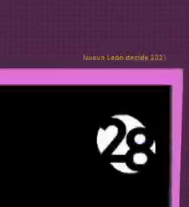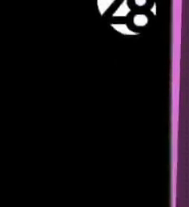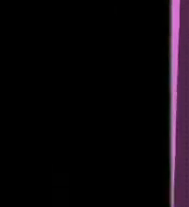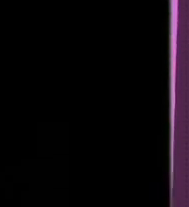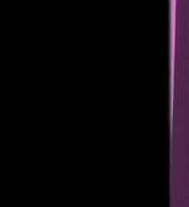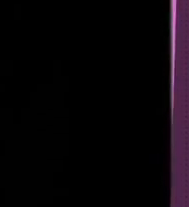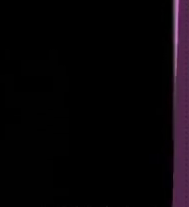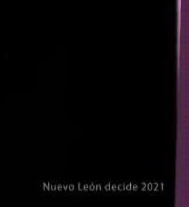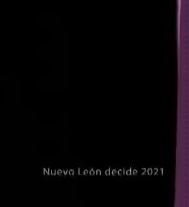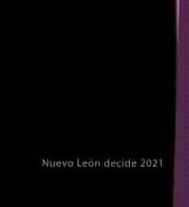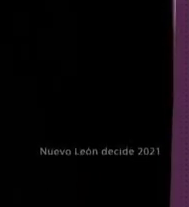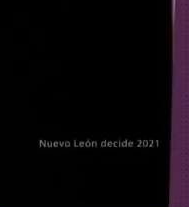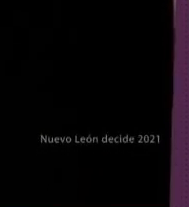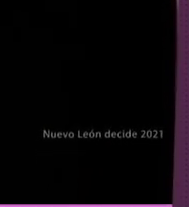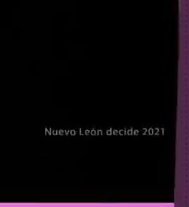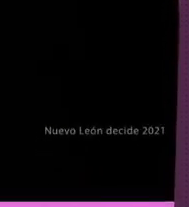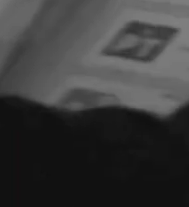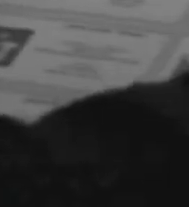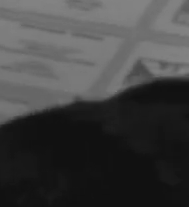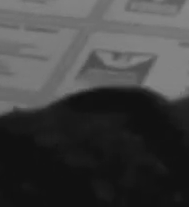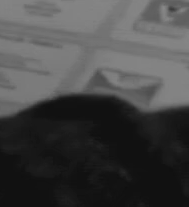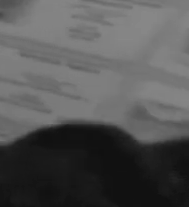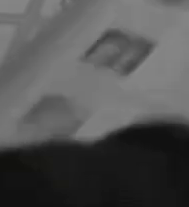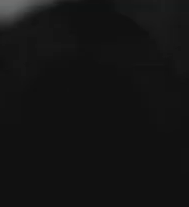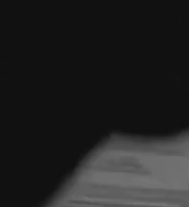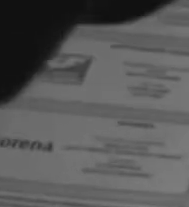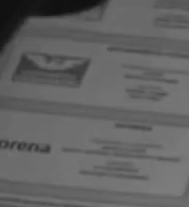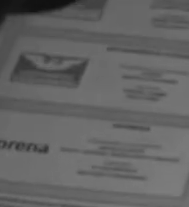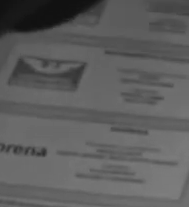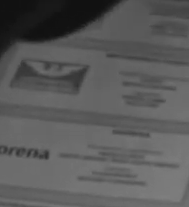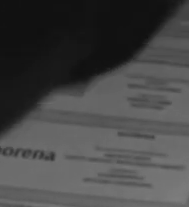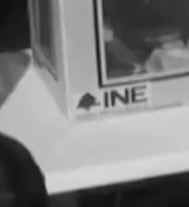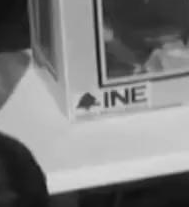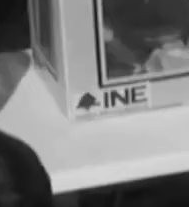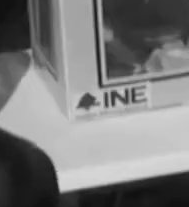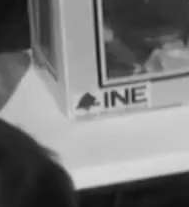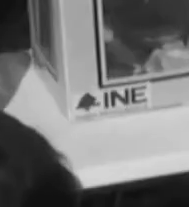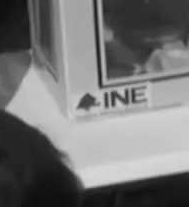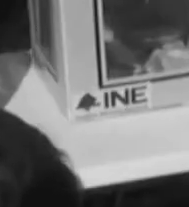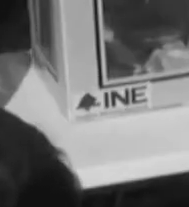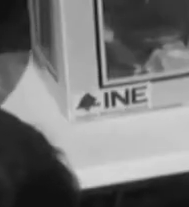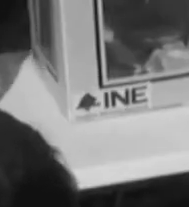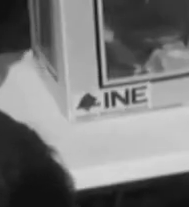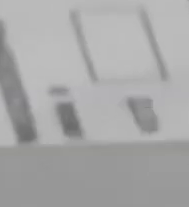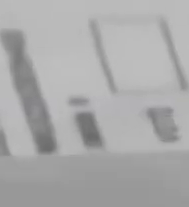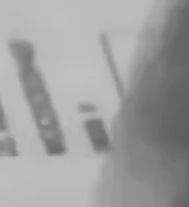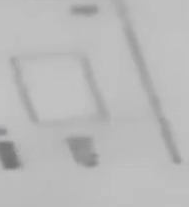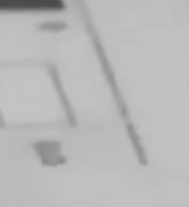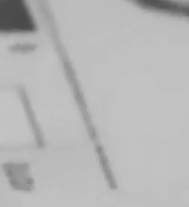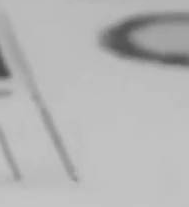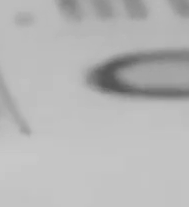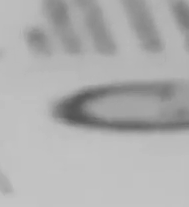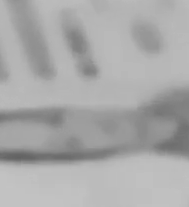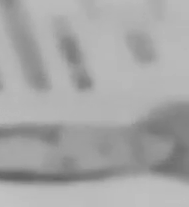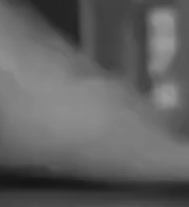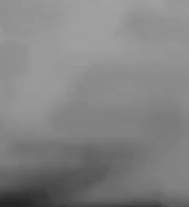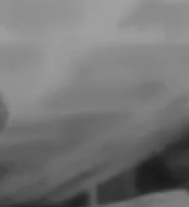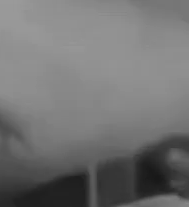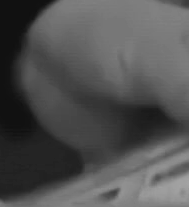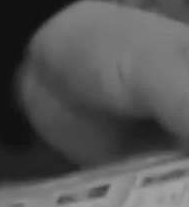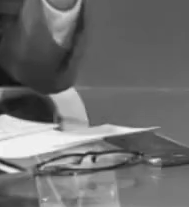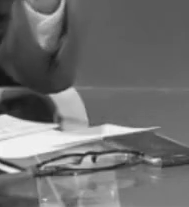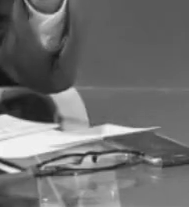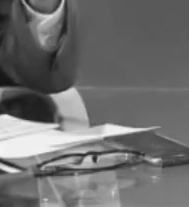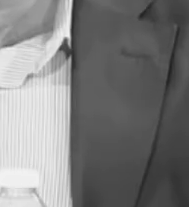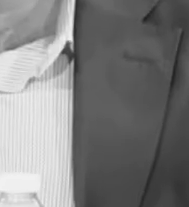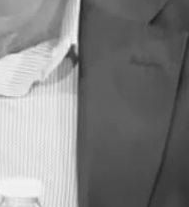Decide 2021. Viernes 9 de la noche y domingo 4 de la tarde. Canal 28, la televisión de